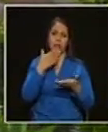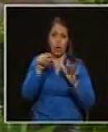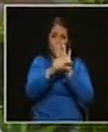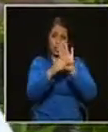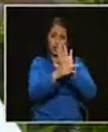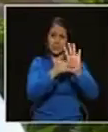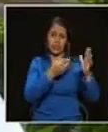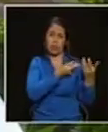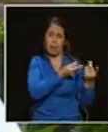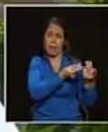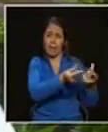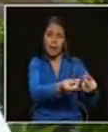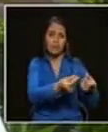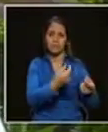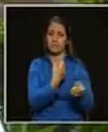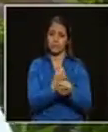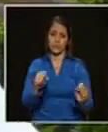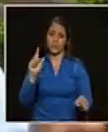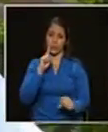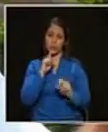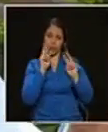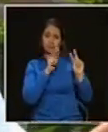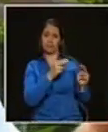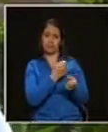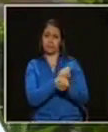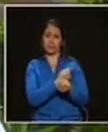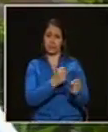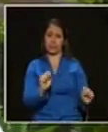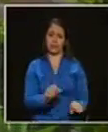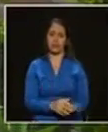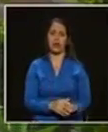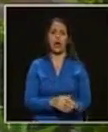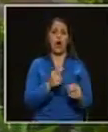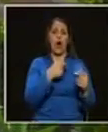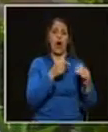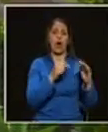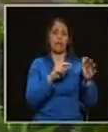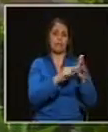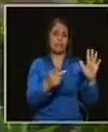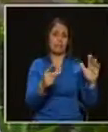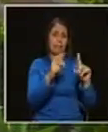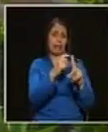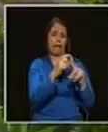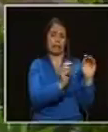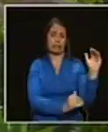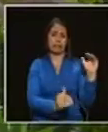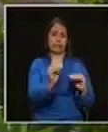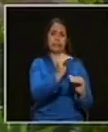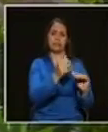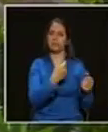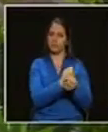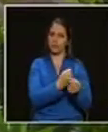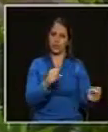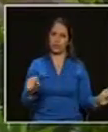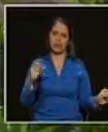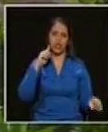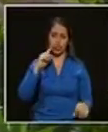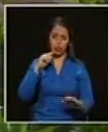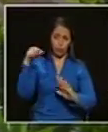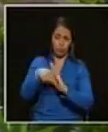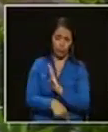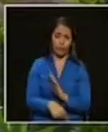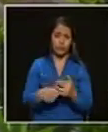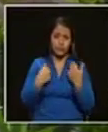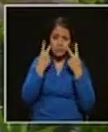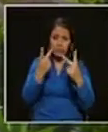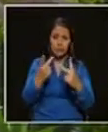closed caption y a la complejidad de las proposiciones de lo que se habla en televisión, pues es imposible que un sordo profundo